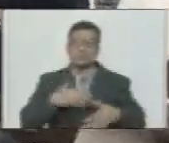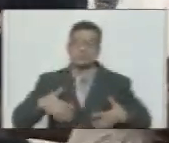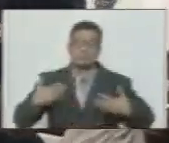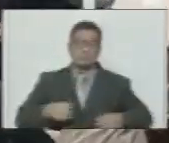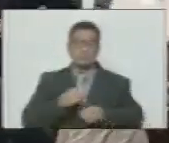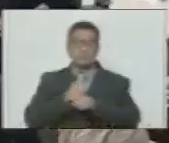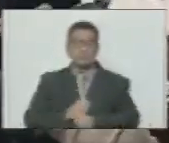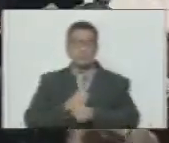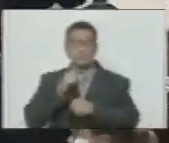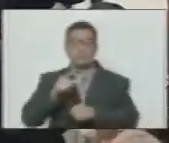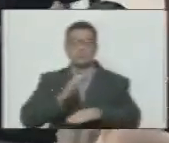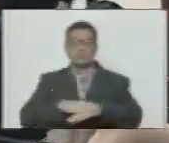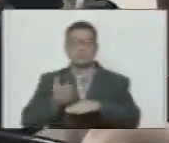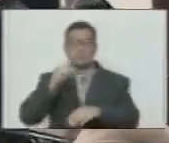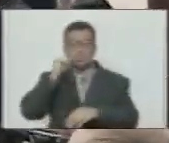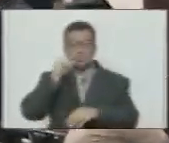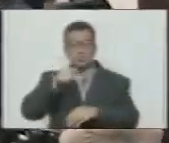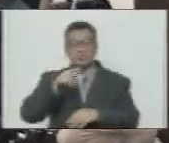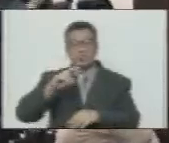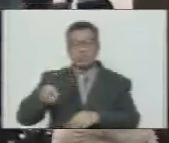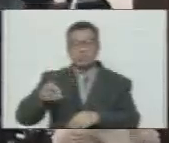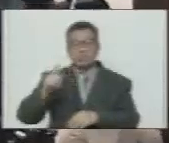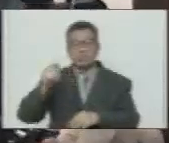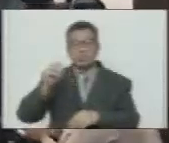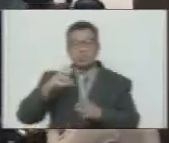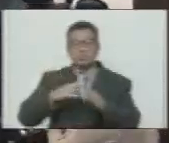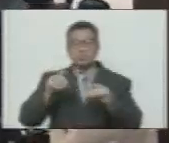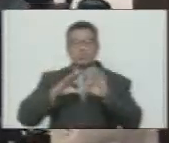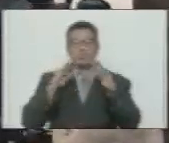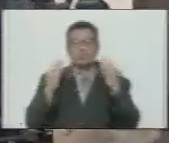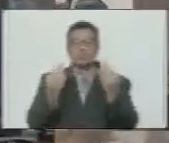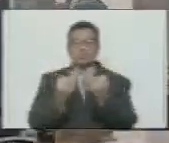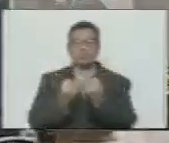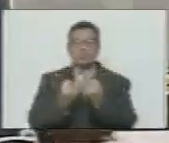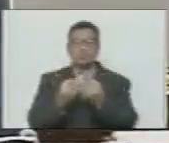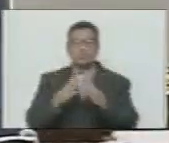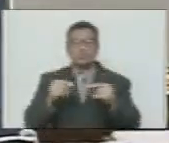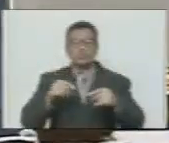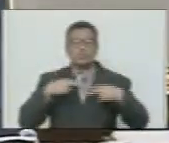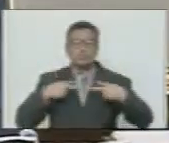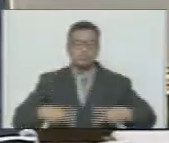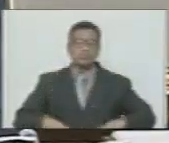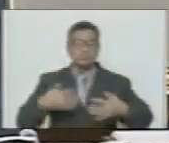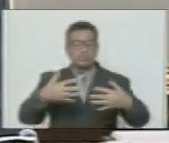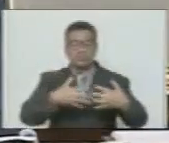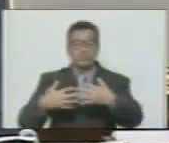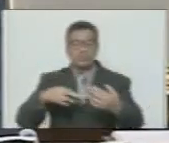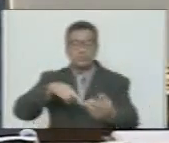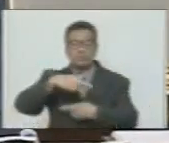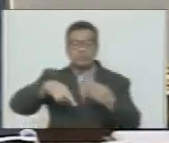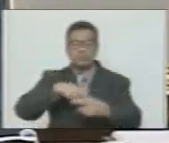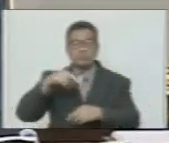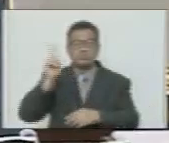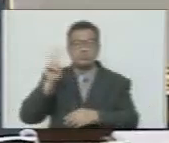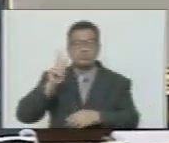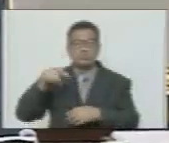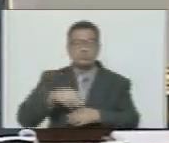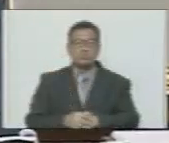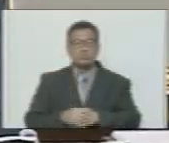de alegría y esperanza, porque hombres como Héctor Agüero, que toda su vida lucharon por la libertad, por la